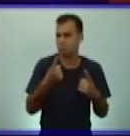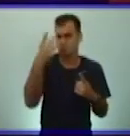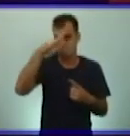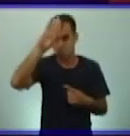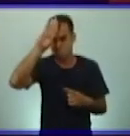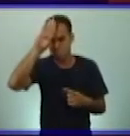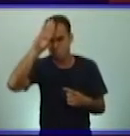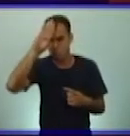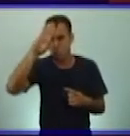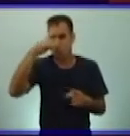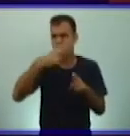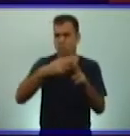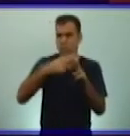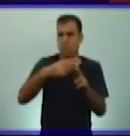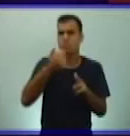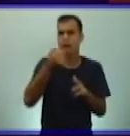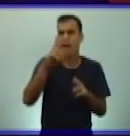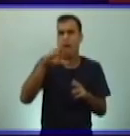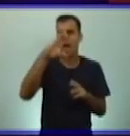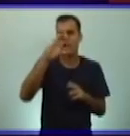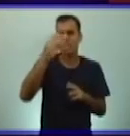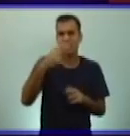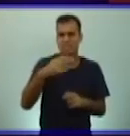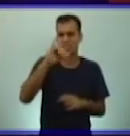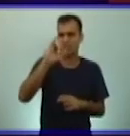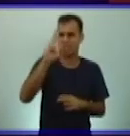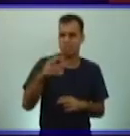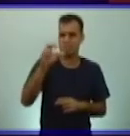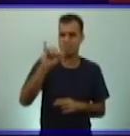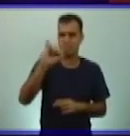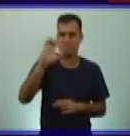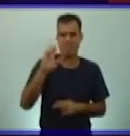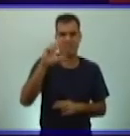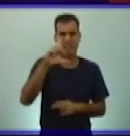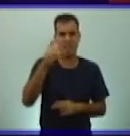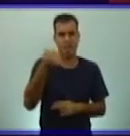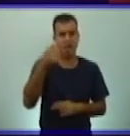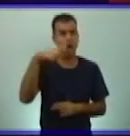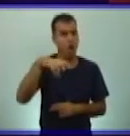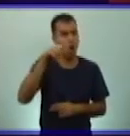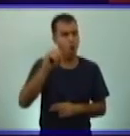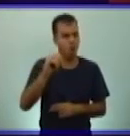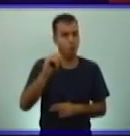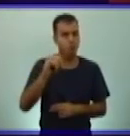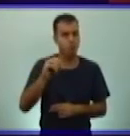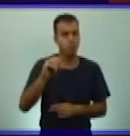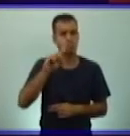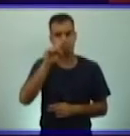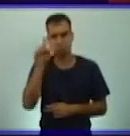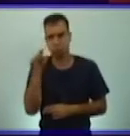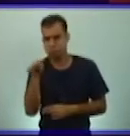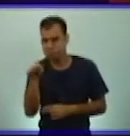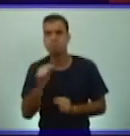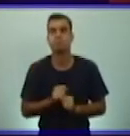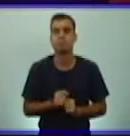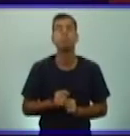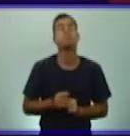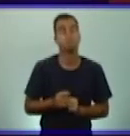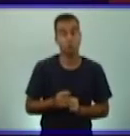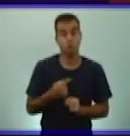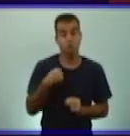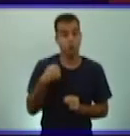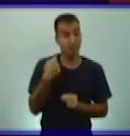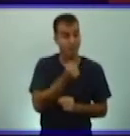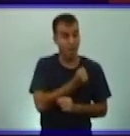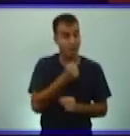un archipiélago? La respuesta me imagino que muchos la sepan, pero quiero recordar estos elementos antes de comenzar la clase de hoy.